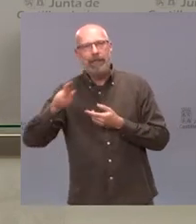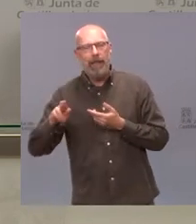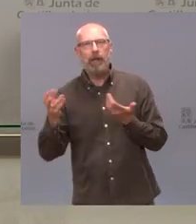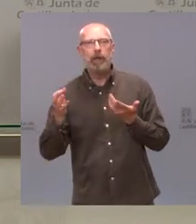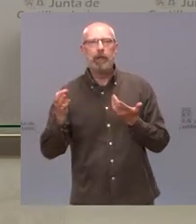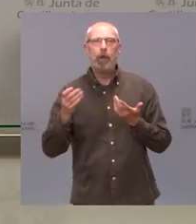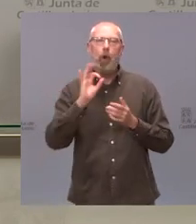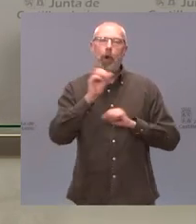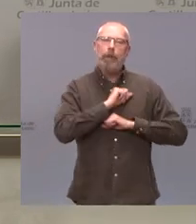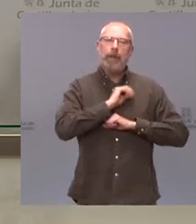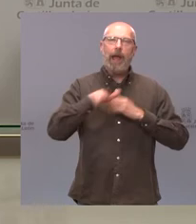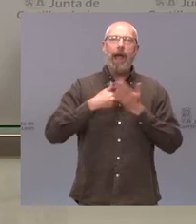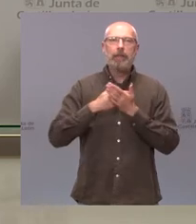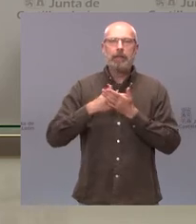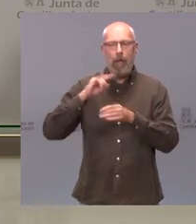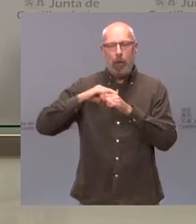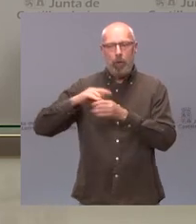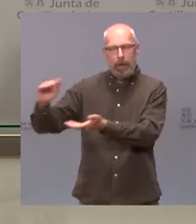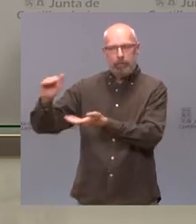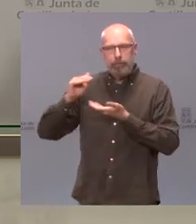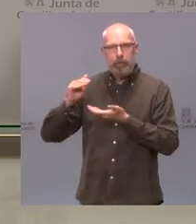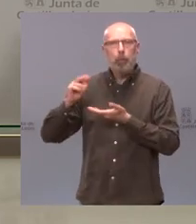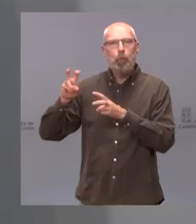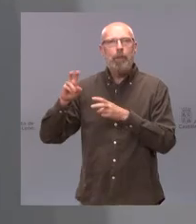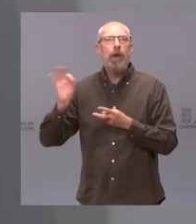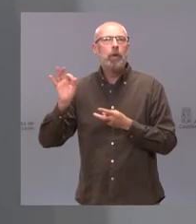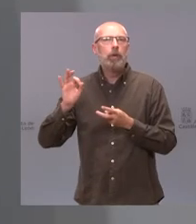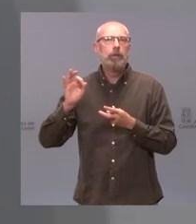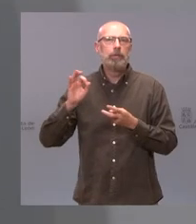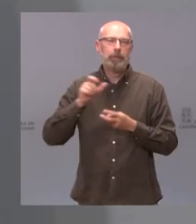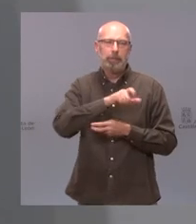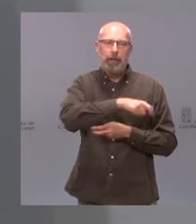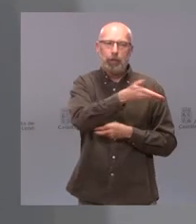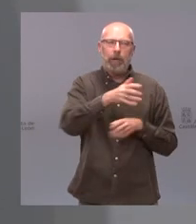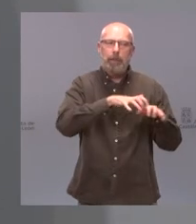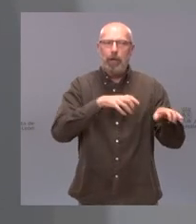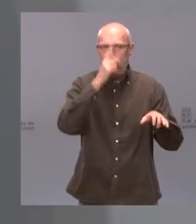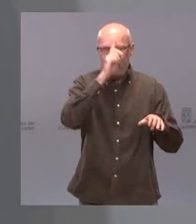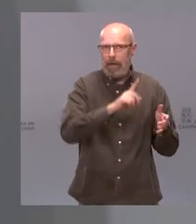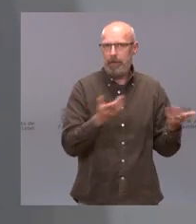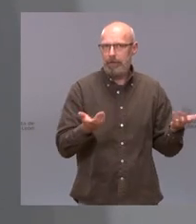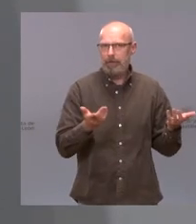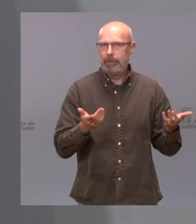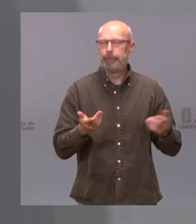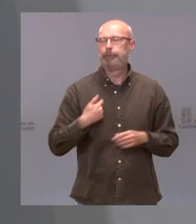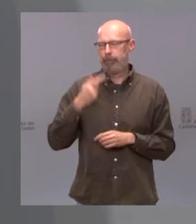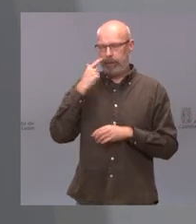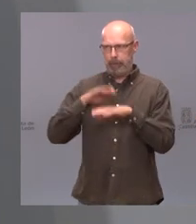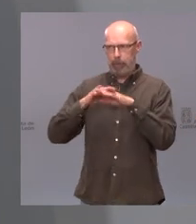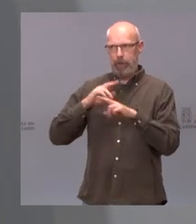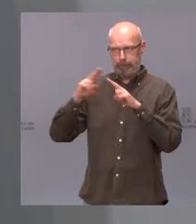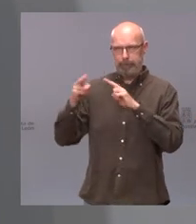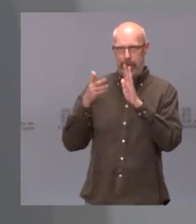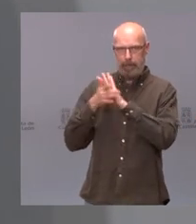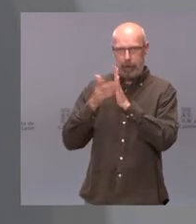no lo sé. Y imagino que alguno de ellos tampoco lo sabrá. Bueno, pues yo voy a intentar explicárselo nuevamente.